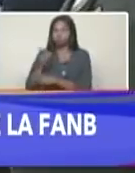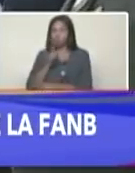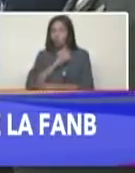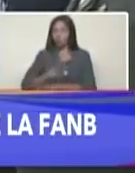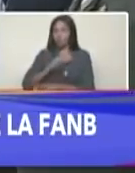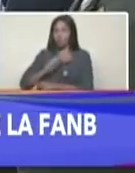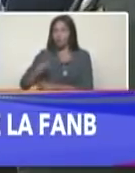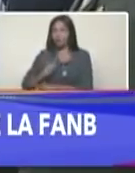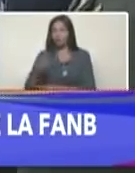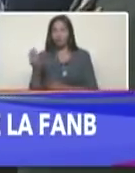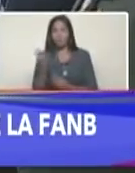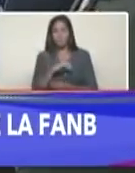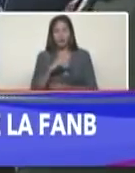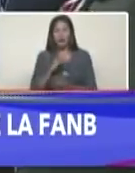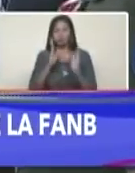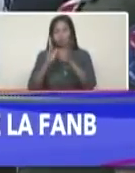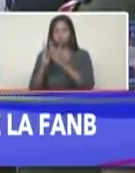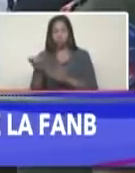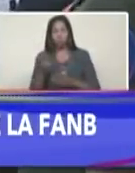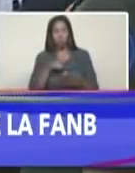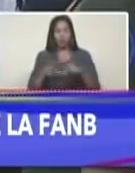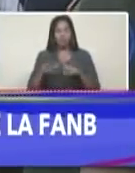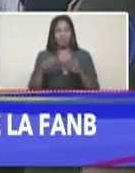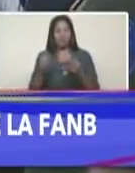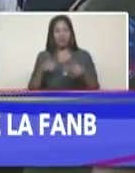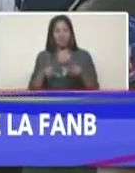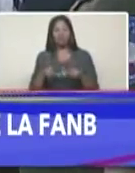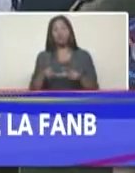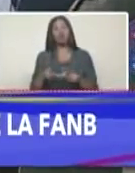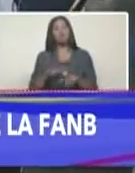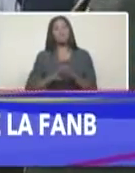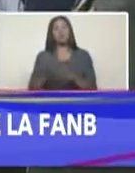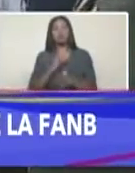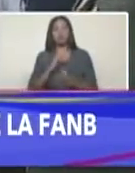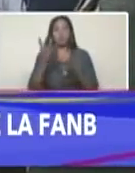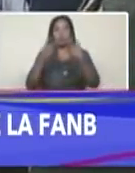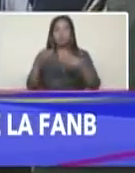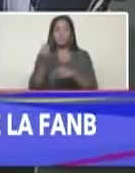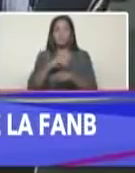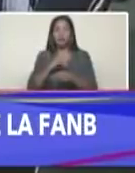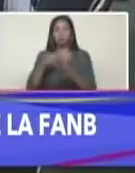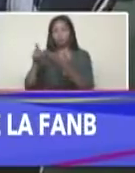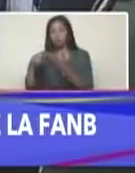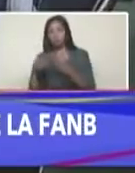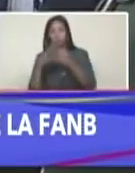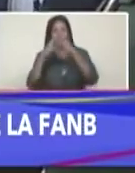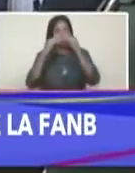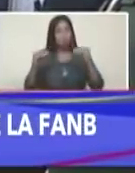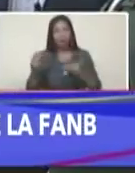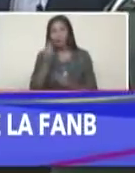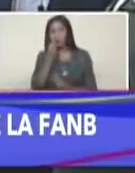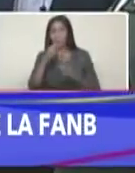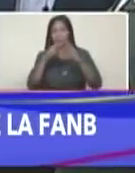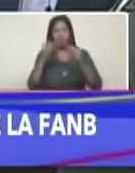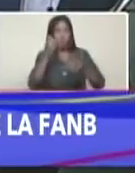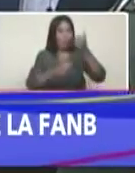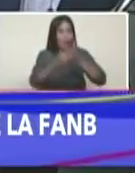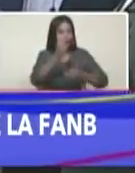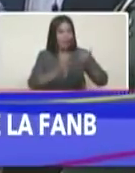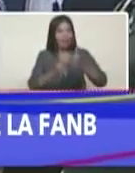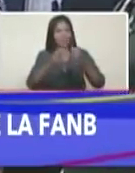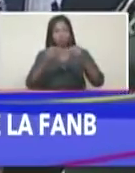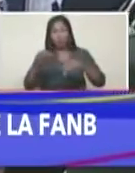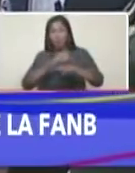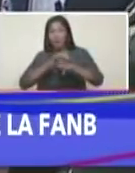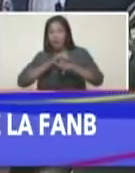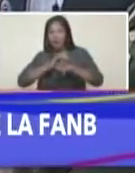líneas de manera correcta y de manera sostenible, porque nosotros tenemos que producir todo el alimento, toda la leche, toda la